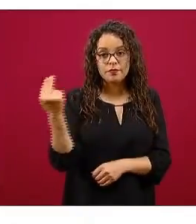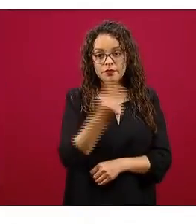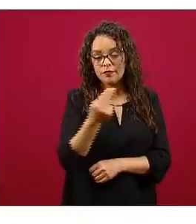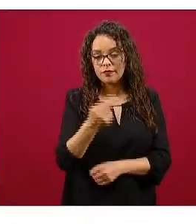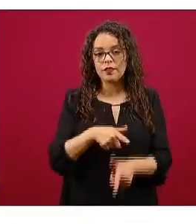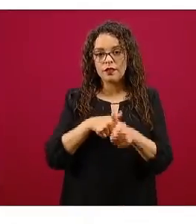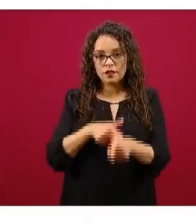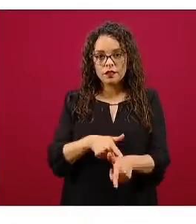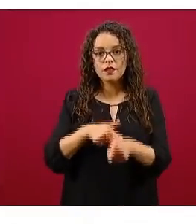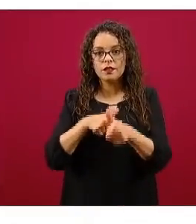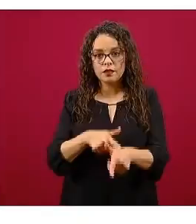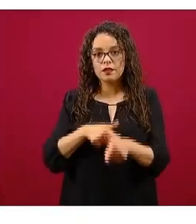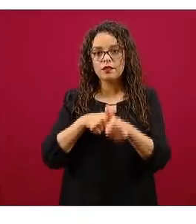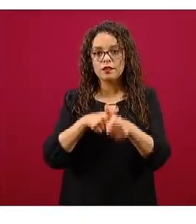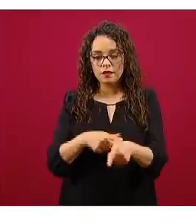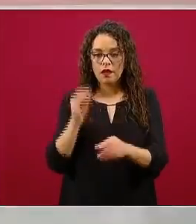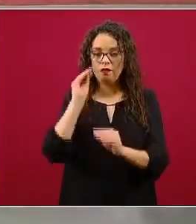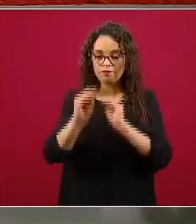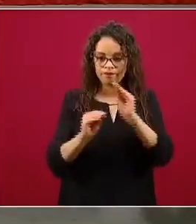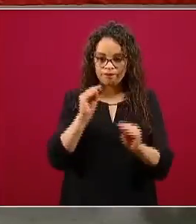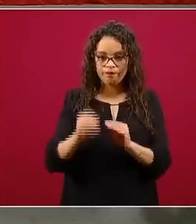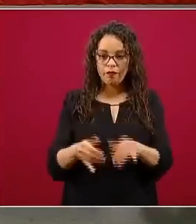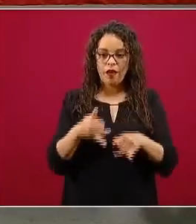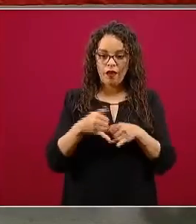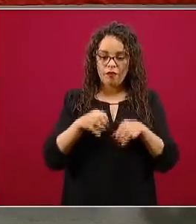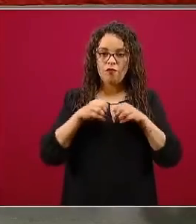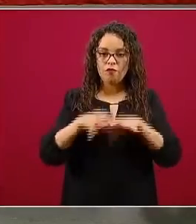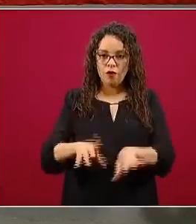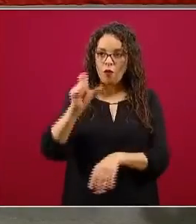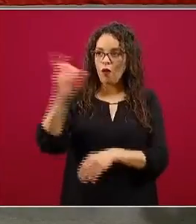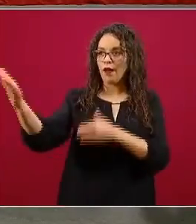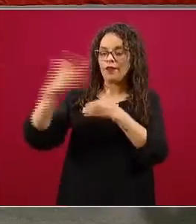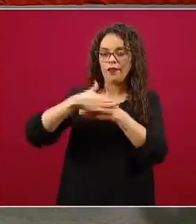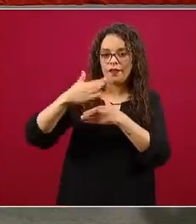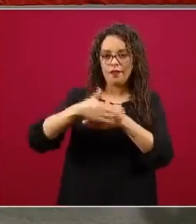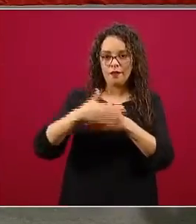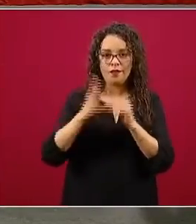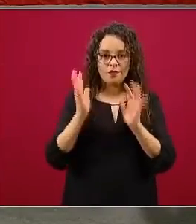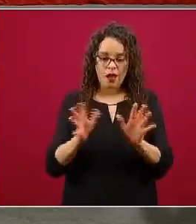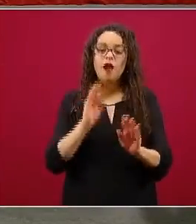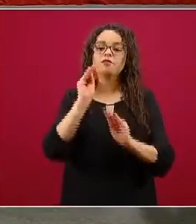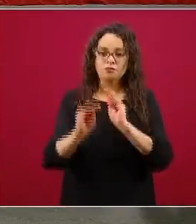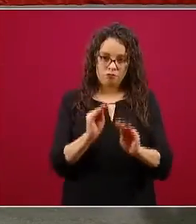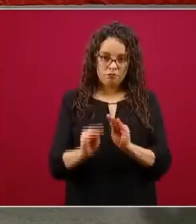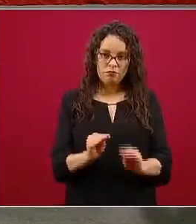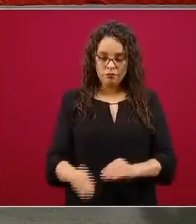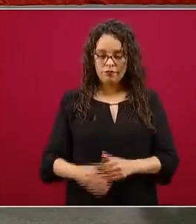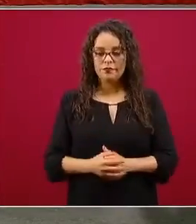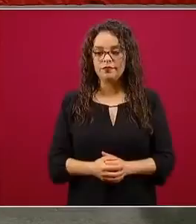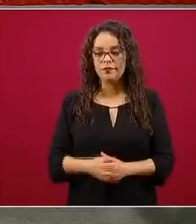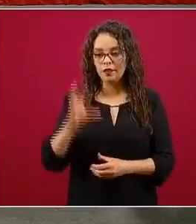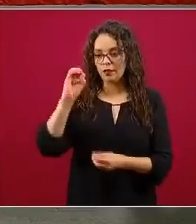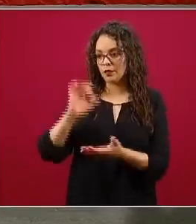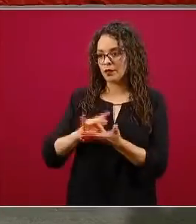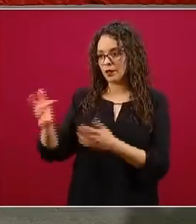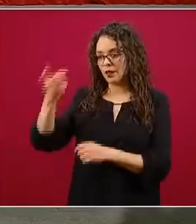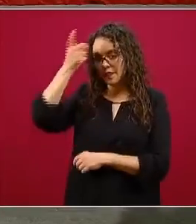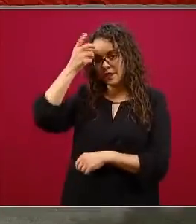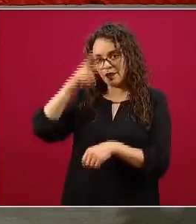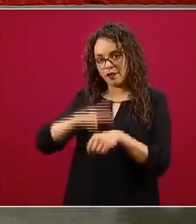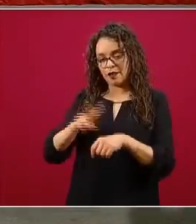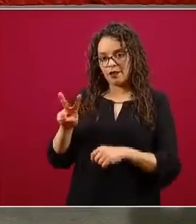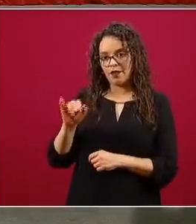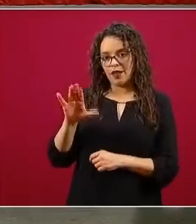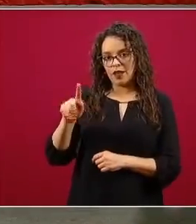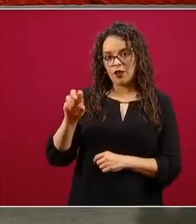la información que se genera. Muchas gracias. Muchas gracias, doctor Víctor Hugo Borja, director de prestaciones médicas